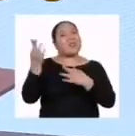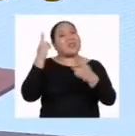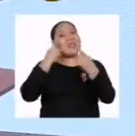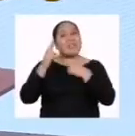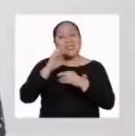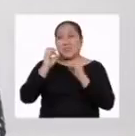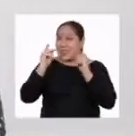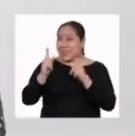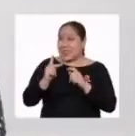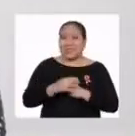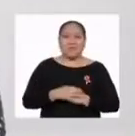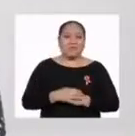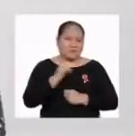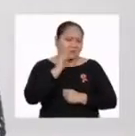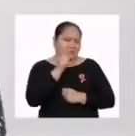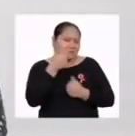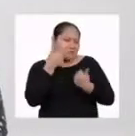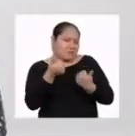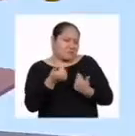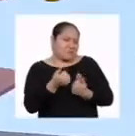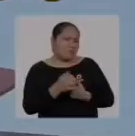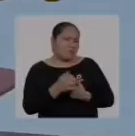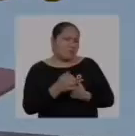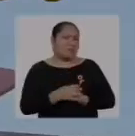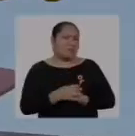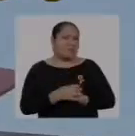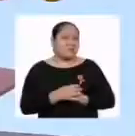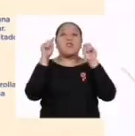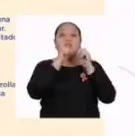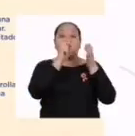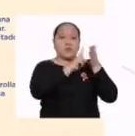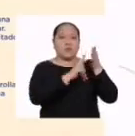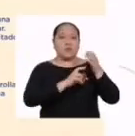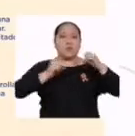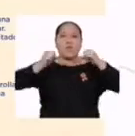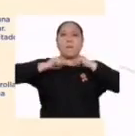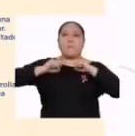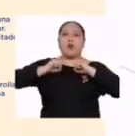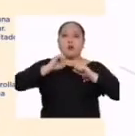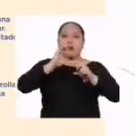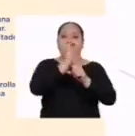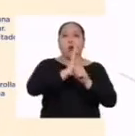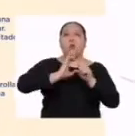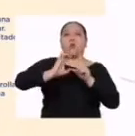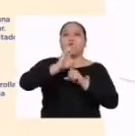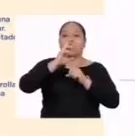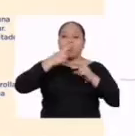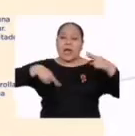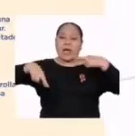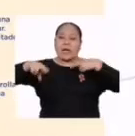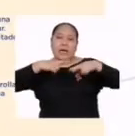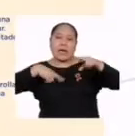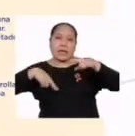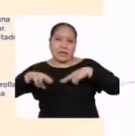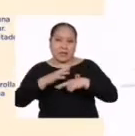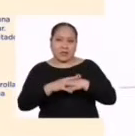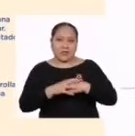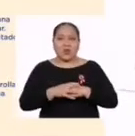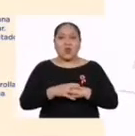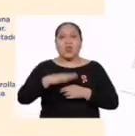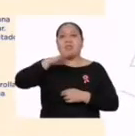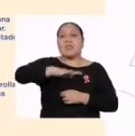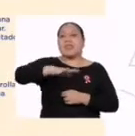regresamos. ¿Le parece? ¿Cómo no, Jonathan? Ya voy. Arte, cultura, recreación, niñez